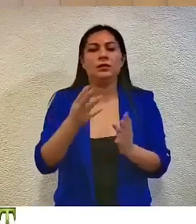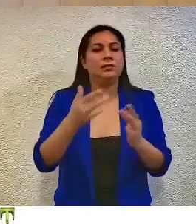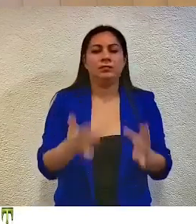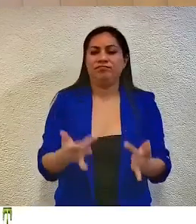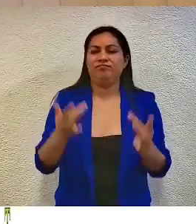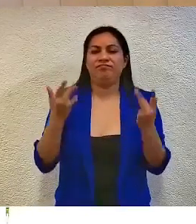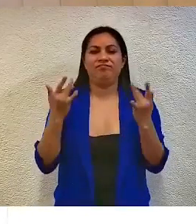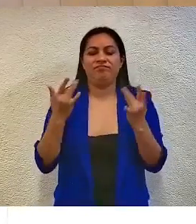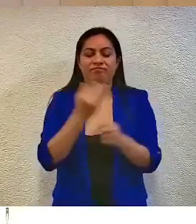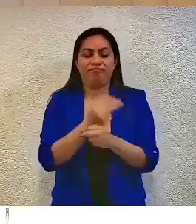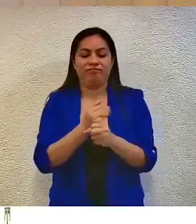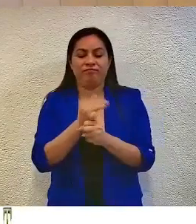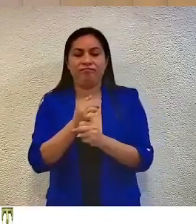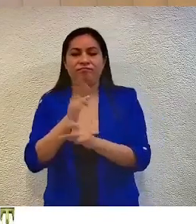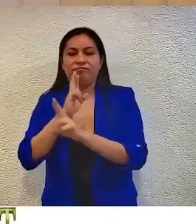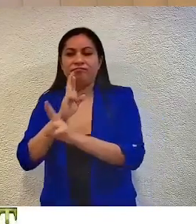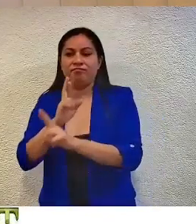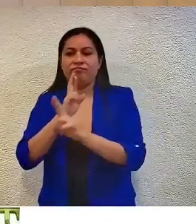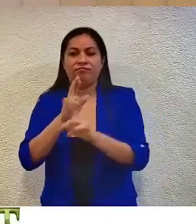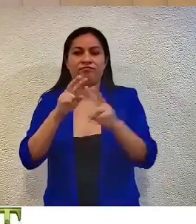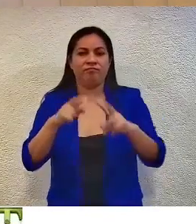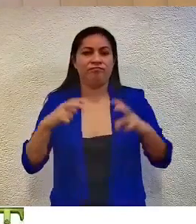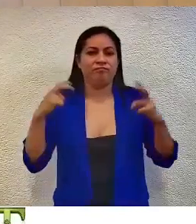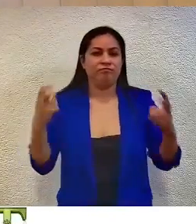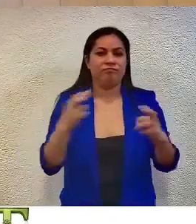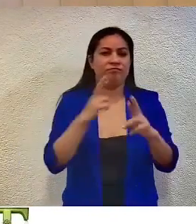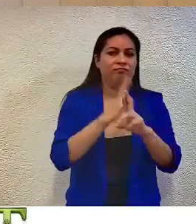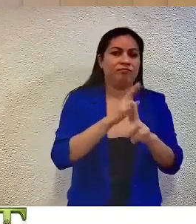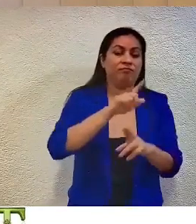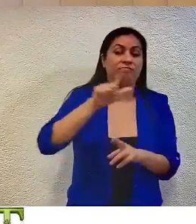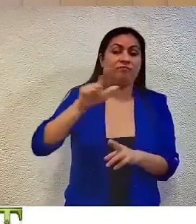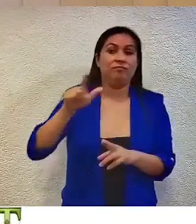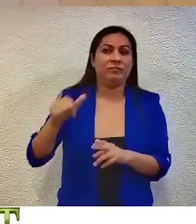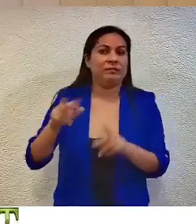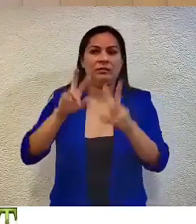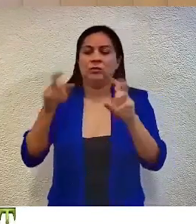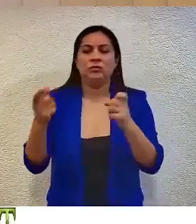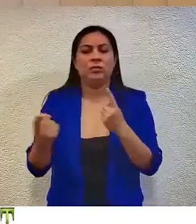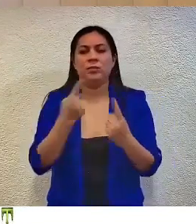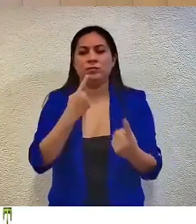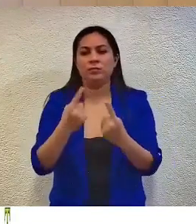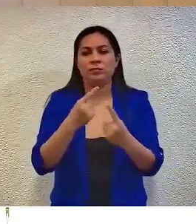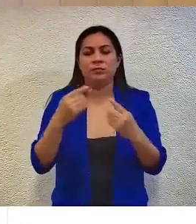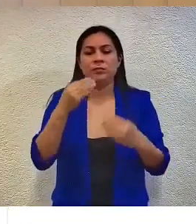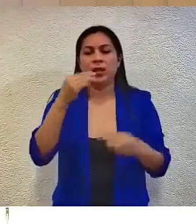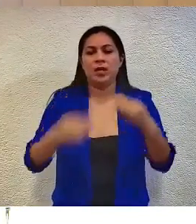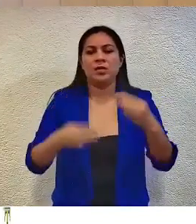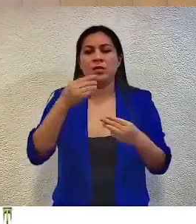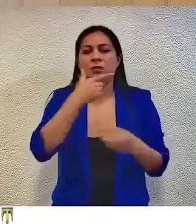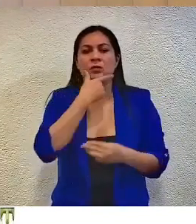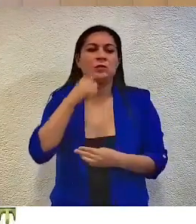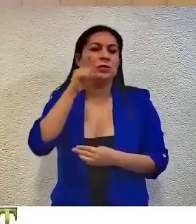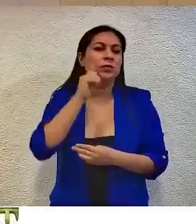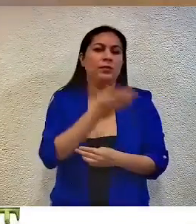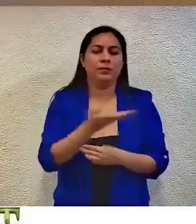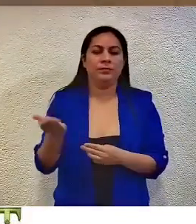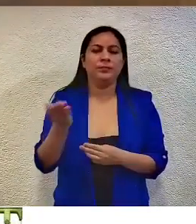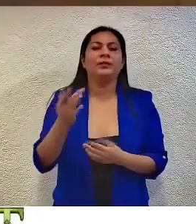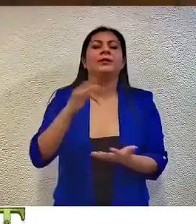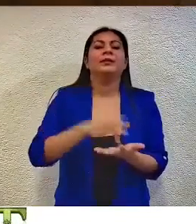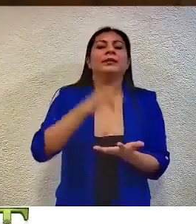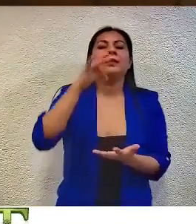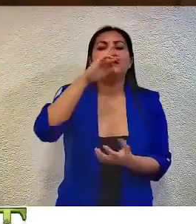para su análisis y resolución en una sesión de resolución posterior. Son asuntos a tratar, magistradas, magistrado. Gracias,